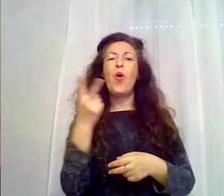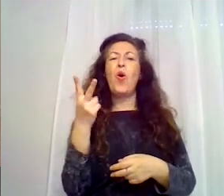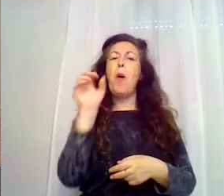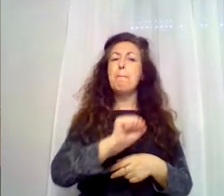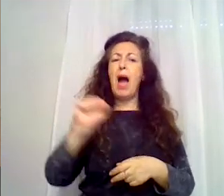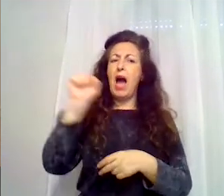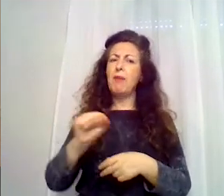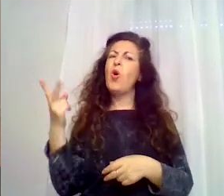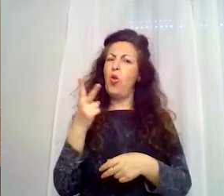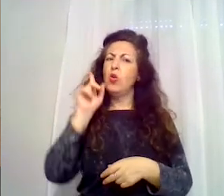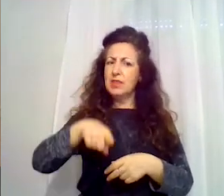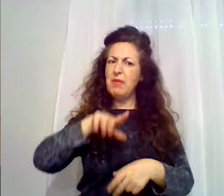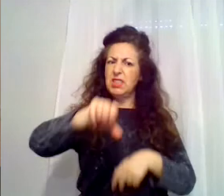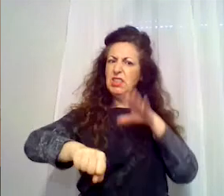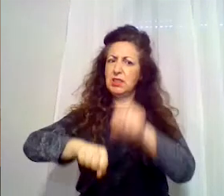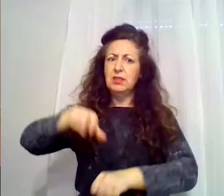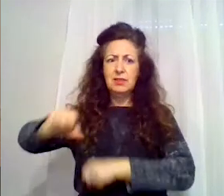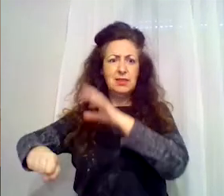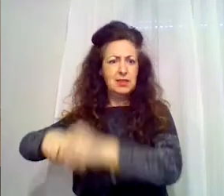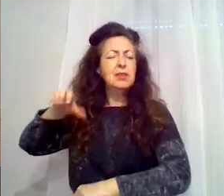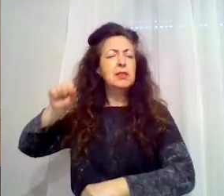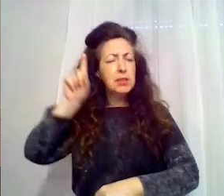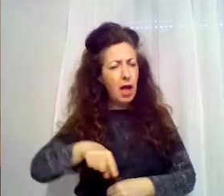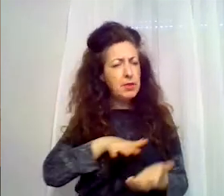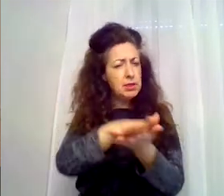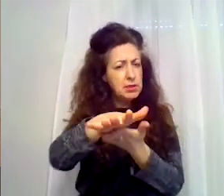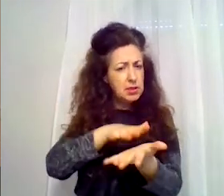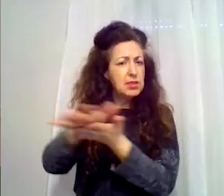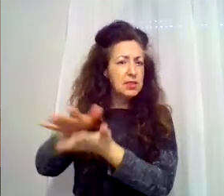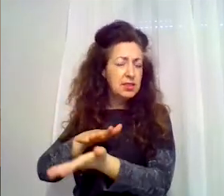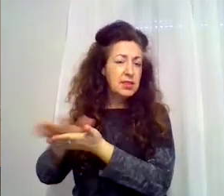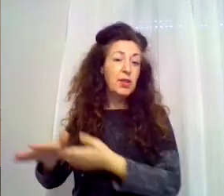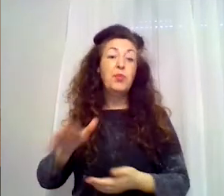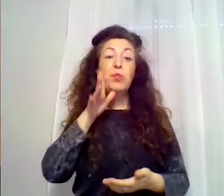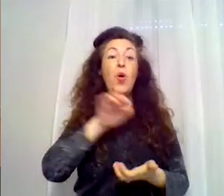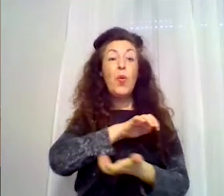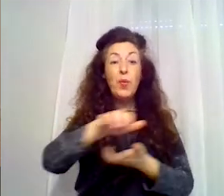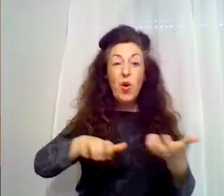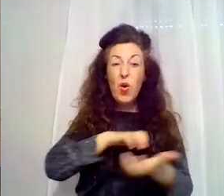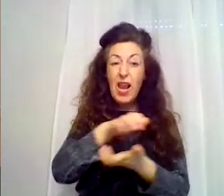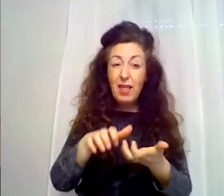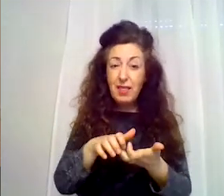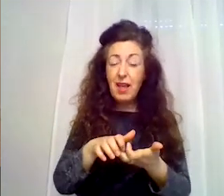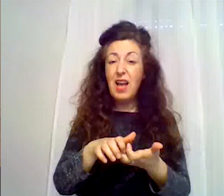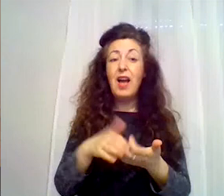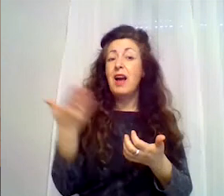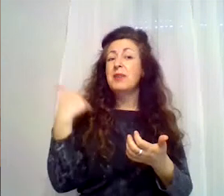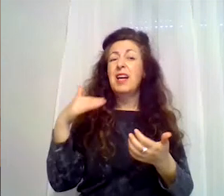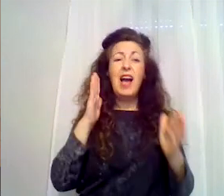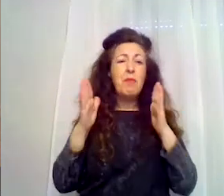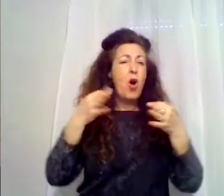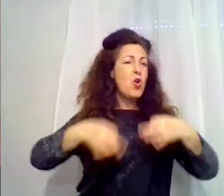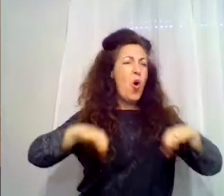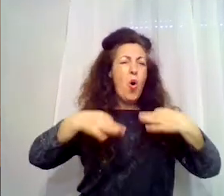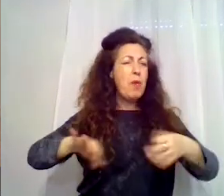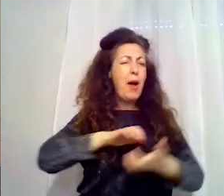encarcelar. Es decir, era un monarca absoluto. La reina Isabel I de Inglaterra no era una imagen de libertad para nada,